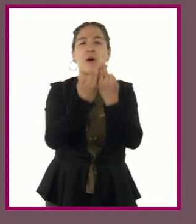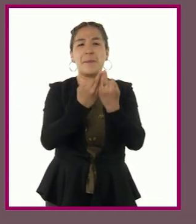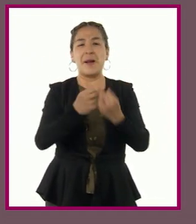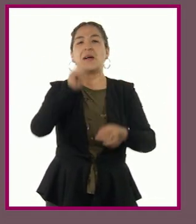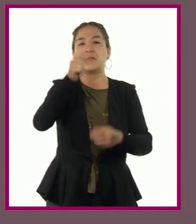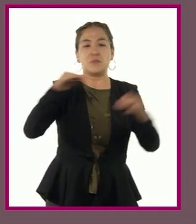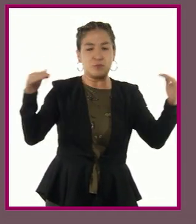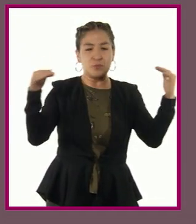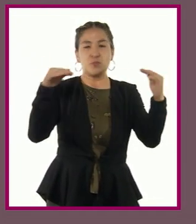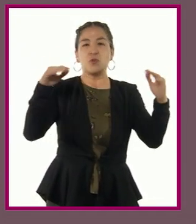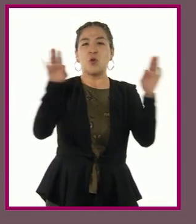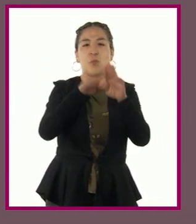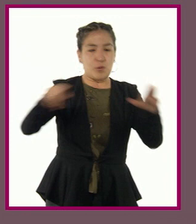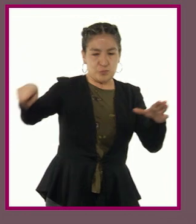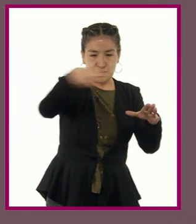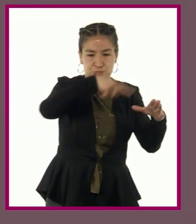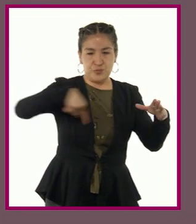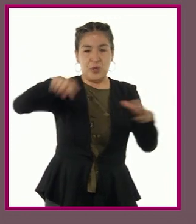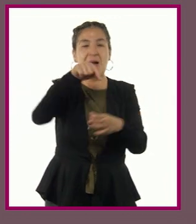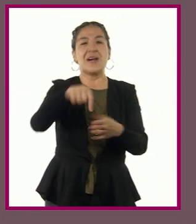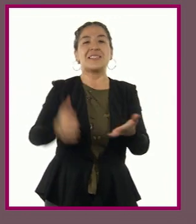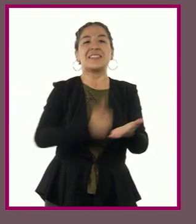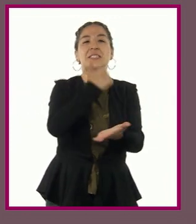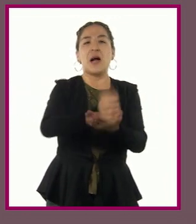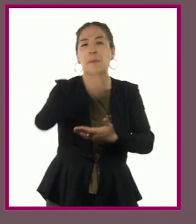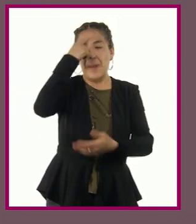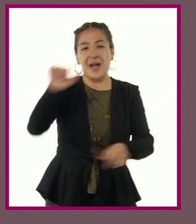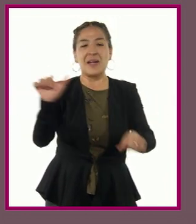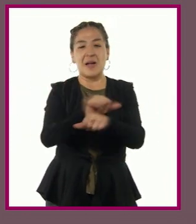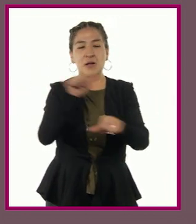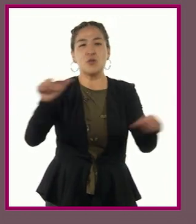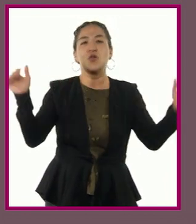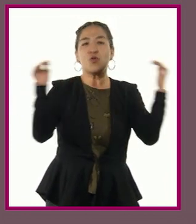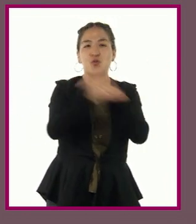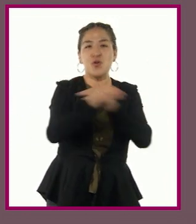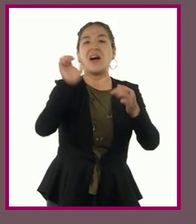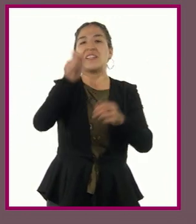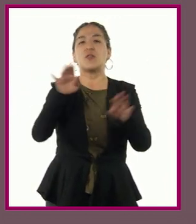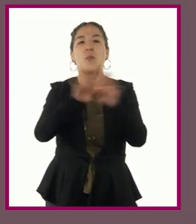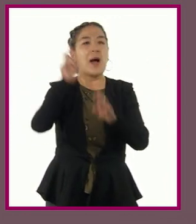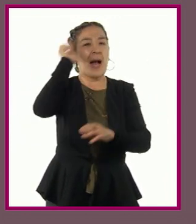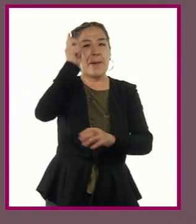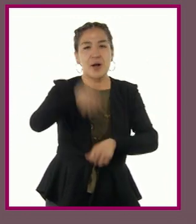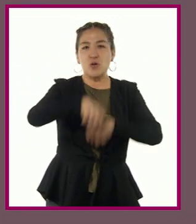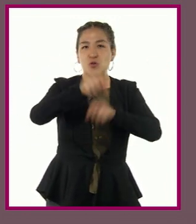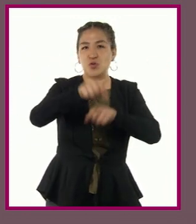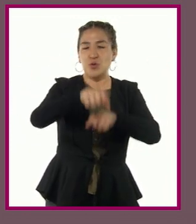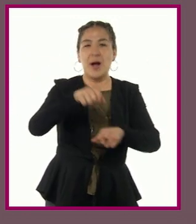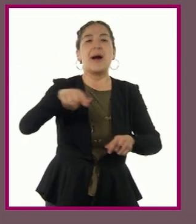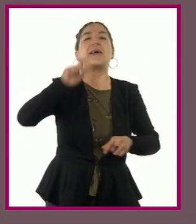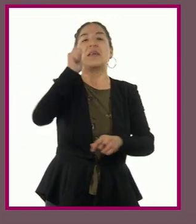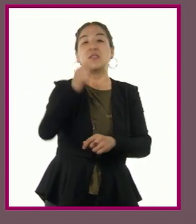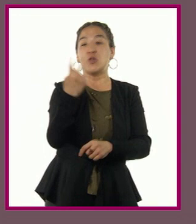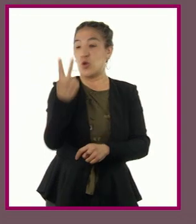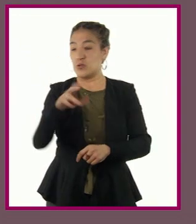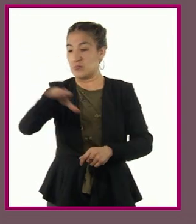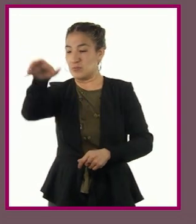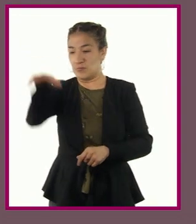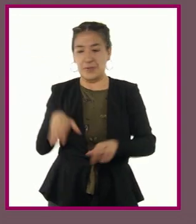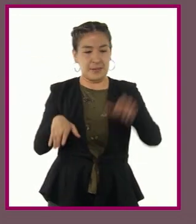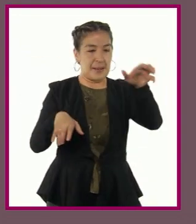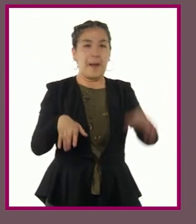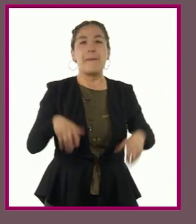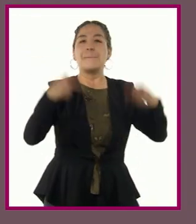carril central amplio, diseñado para el tránsito de carretas tiradas por caballos, y dos en cada orilla para